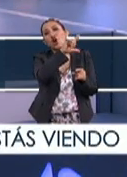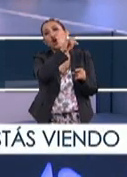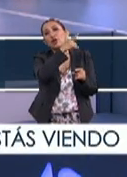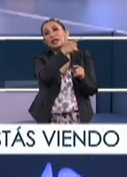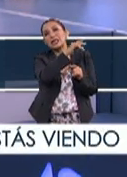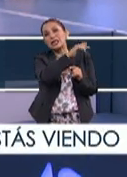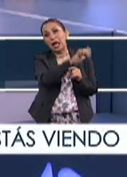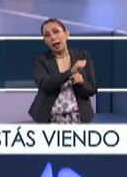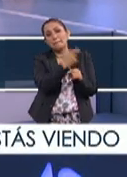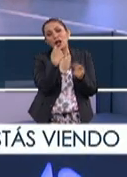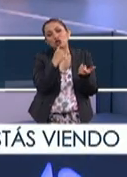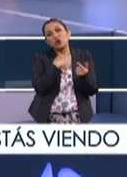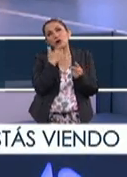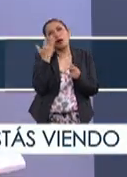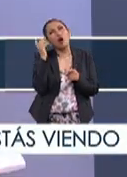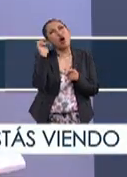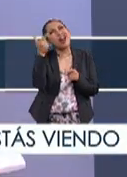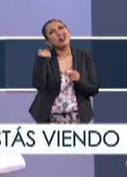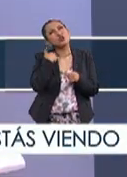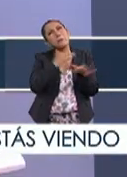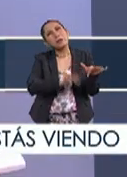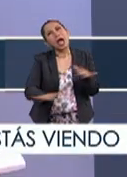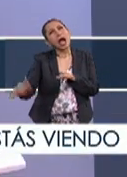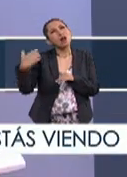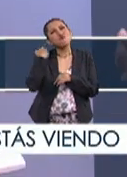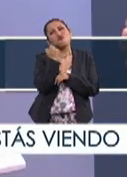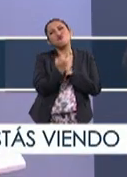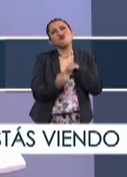querido ser un pianista.